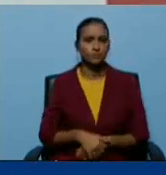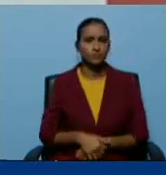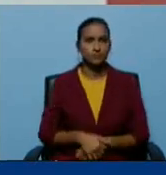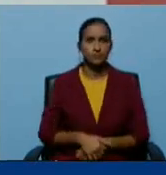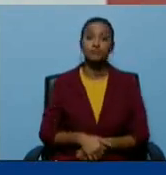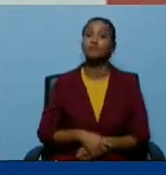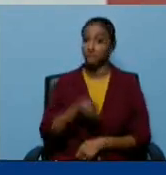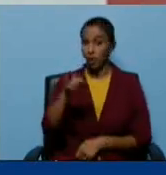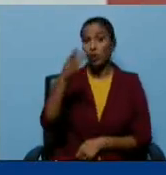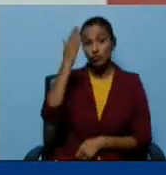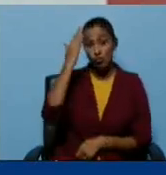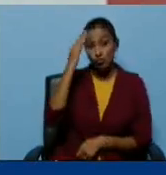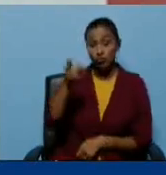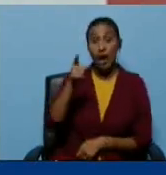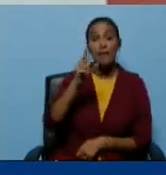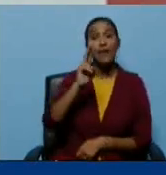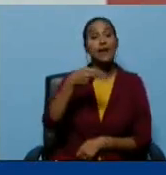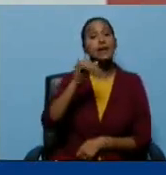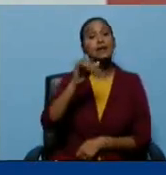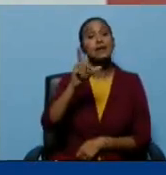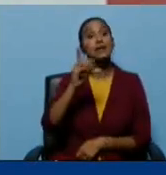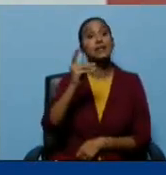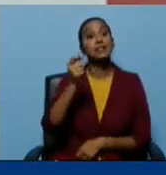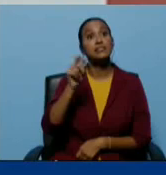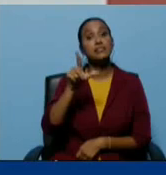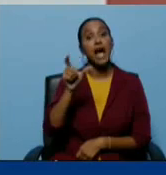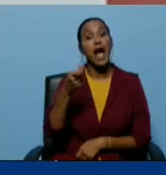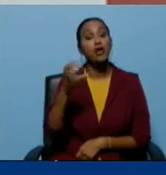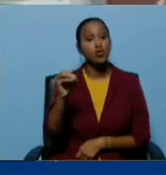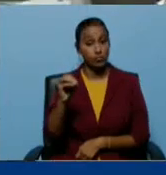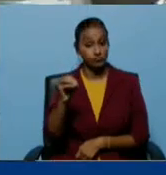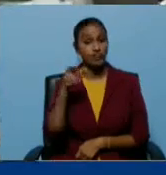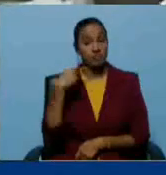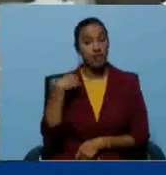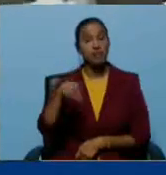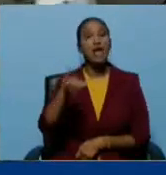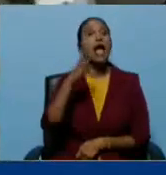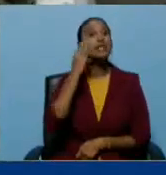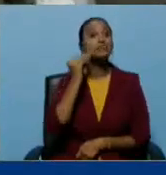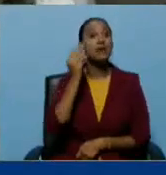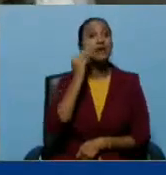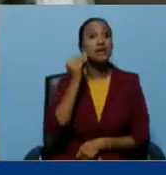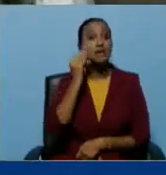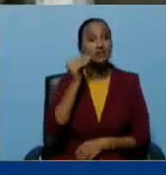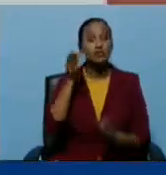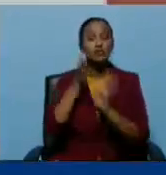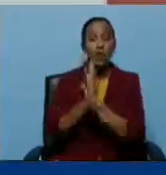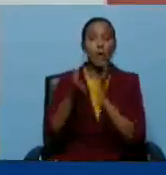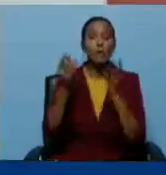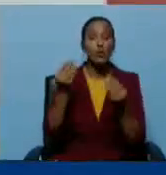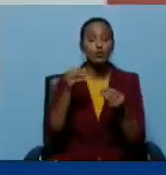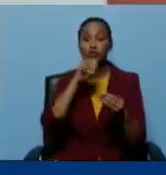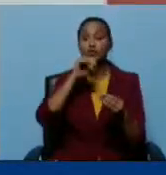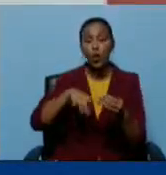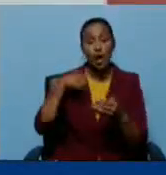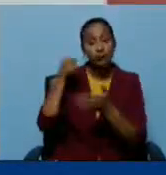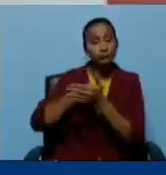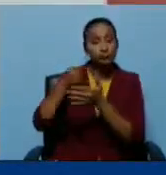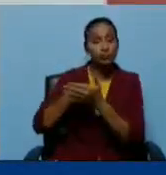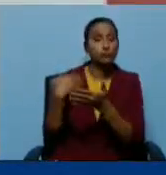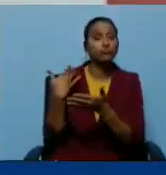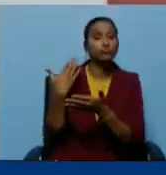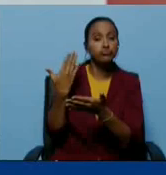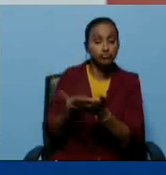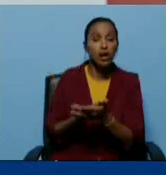sabes, que tiene la experiencia de varias décadas de lucha, igual que